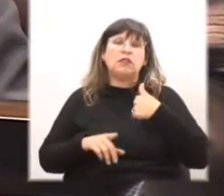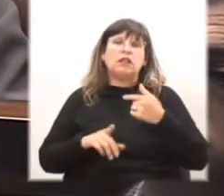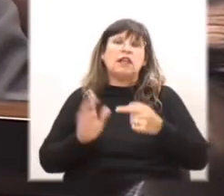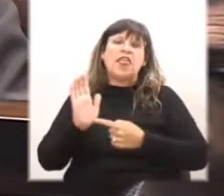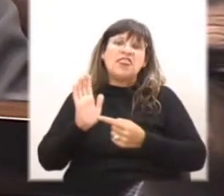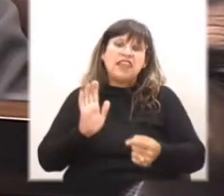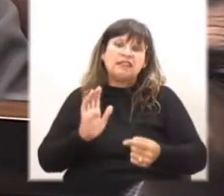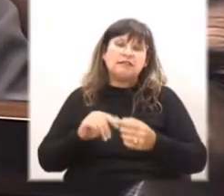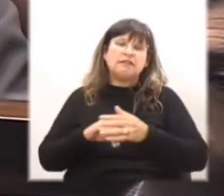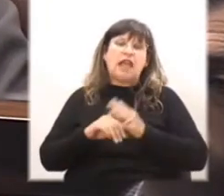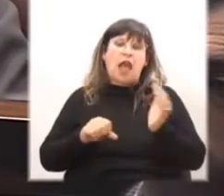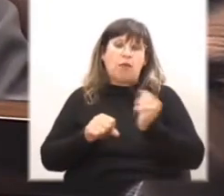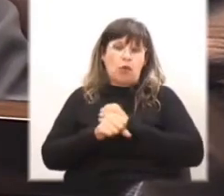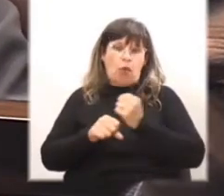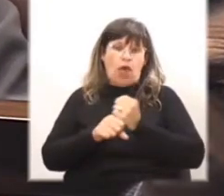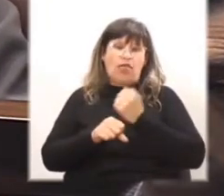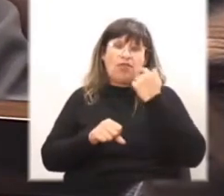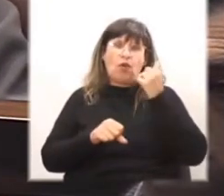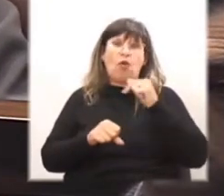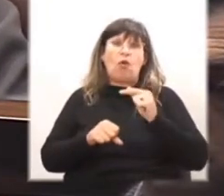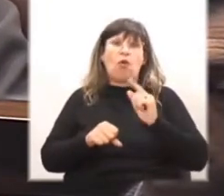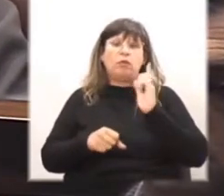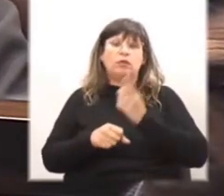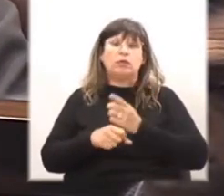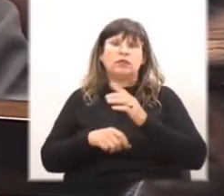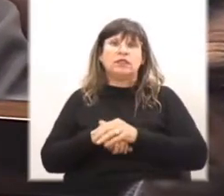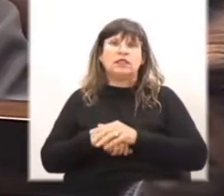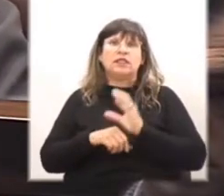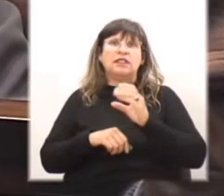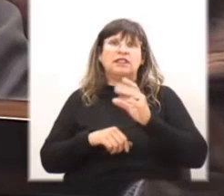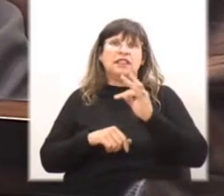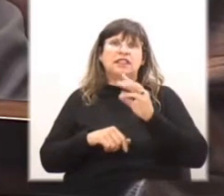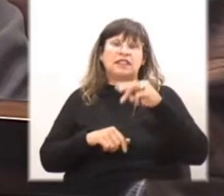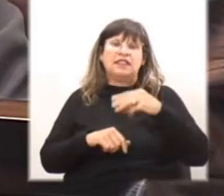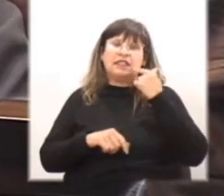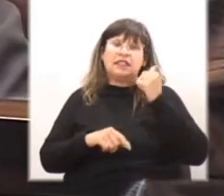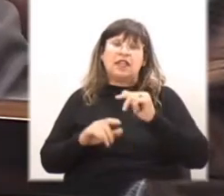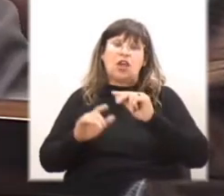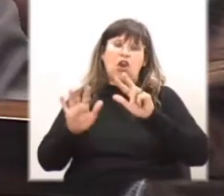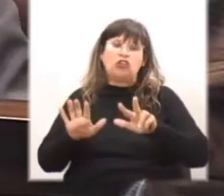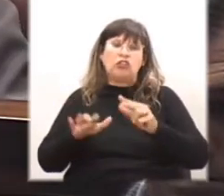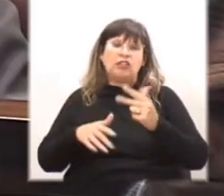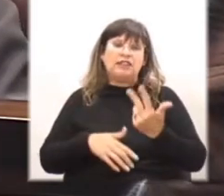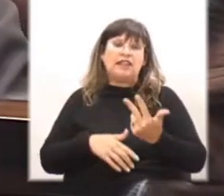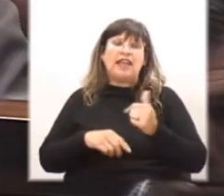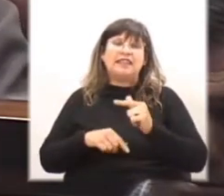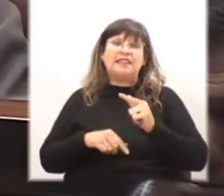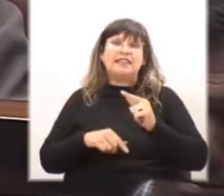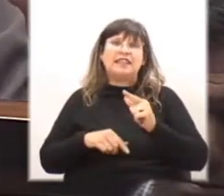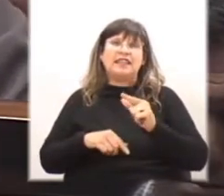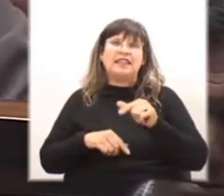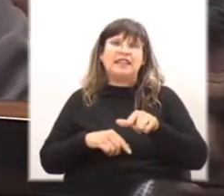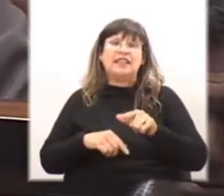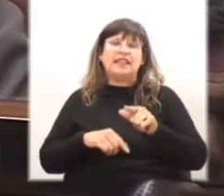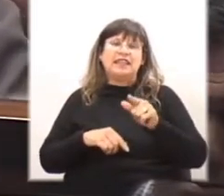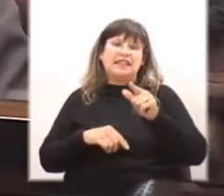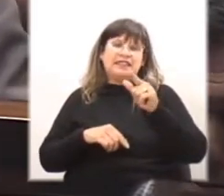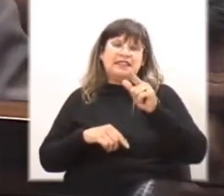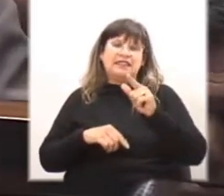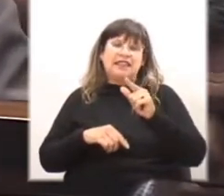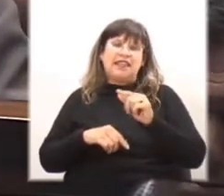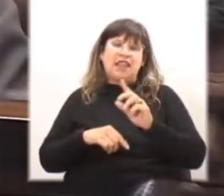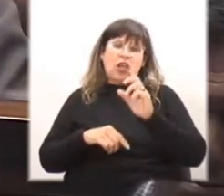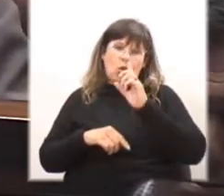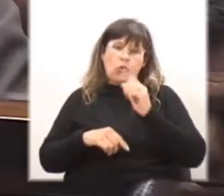del Personal aprobado por resolución de CTM 83 de junio del 2023,